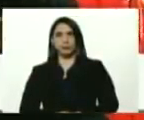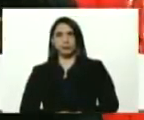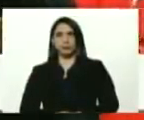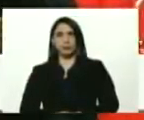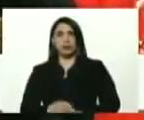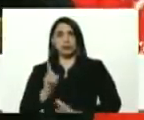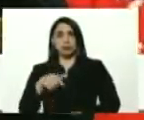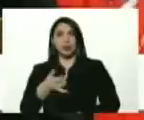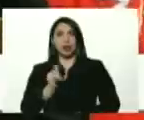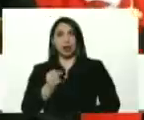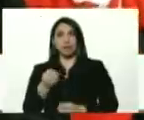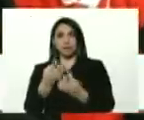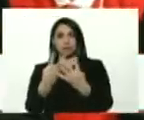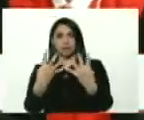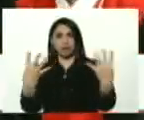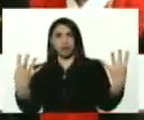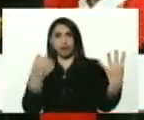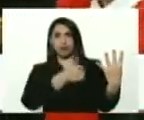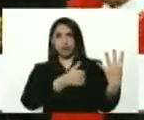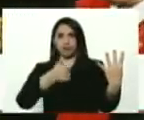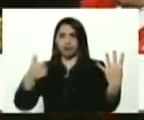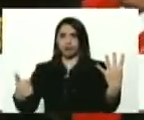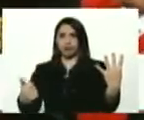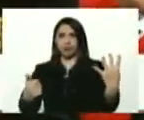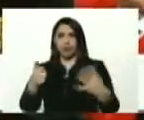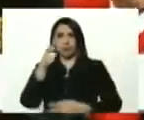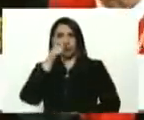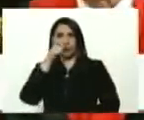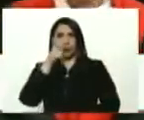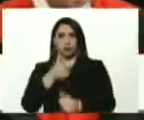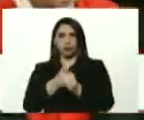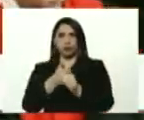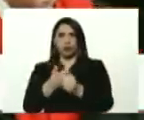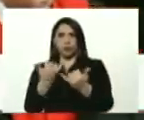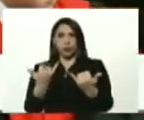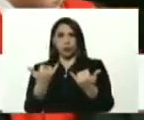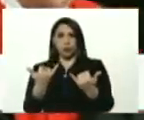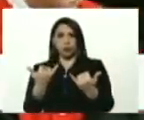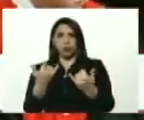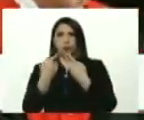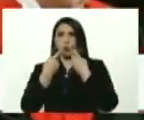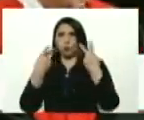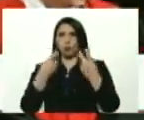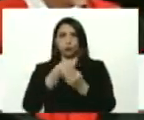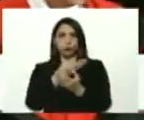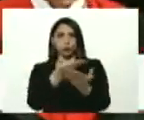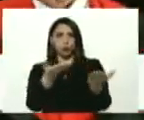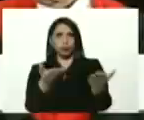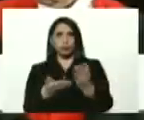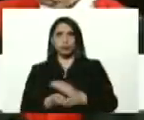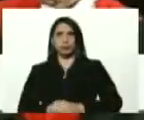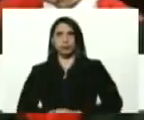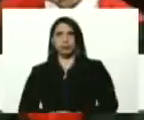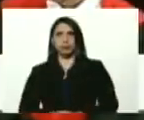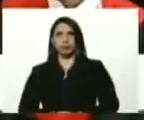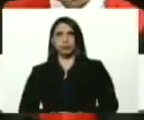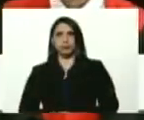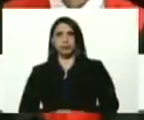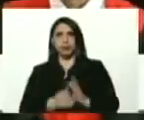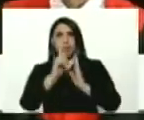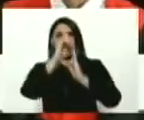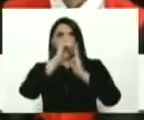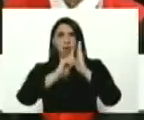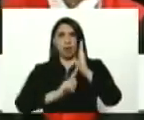Asimismo, se encuentran presentes cada uno de los rectores suplentes, los cuales a esta hora compartimos con todos ustedes. Encabeza la lista de